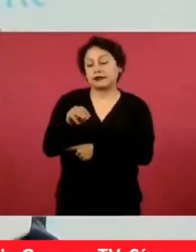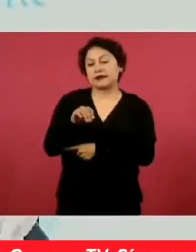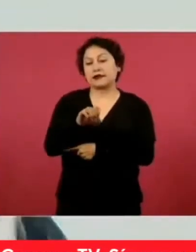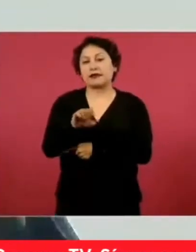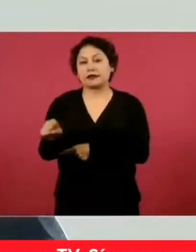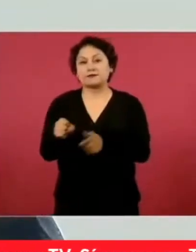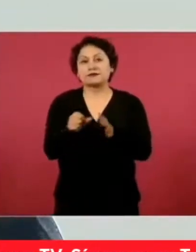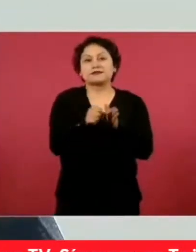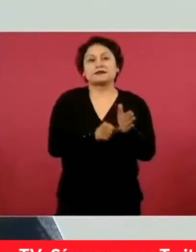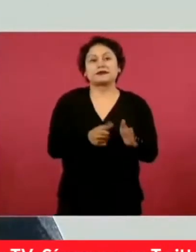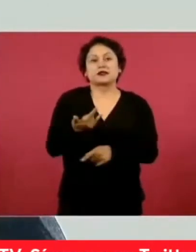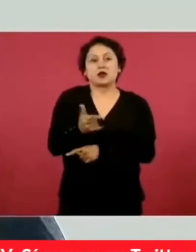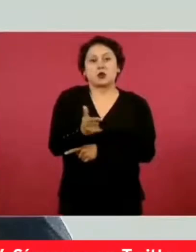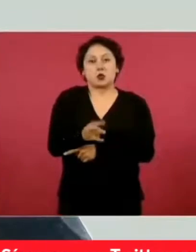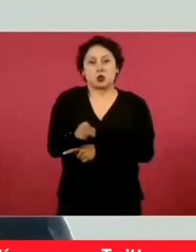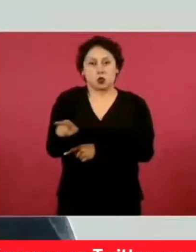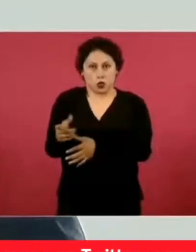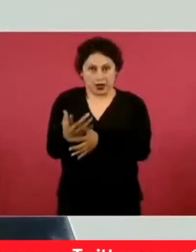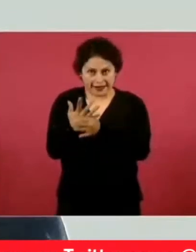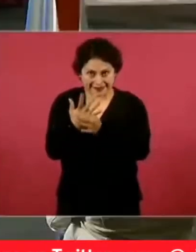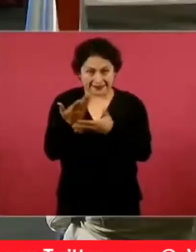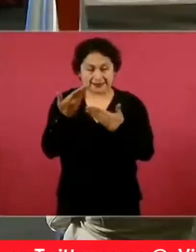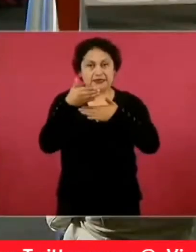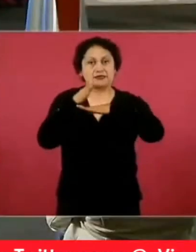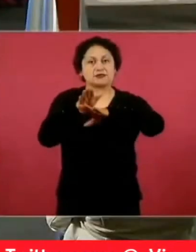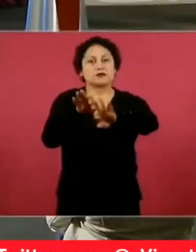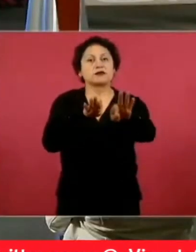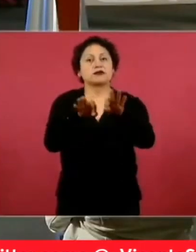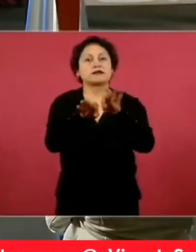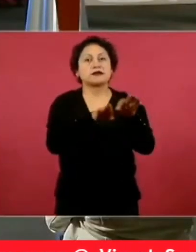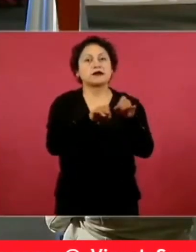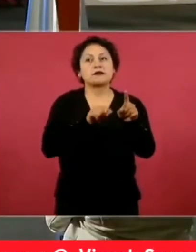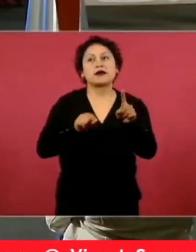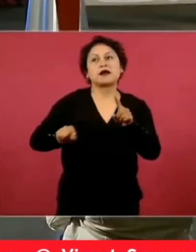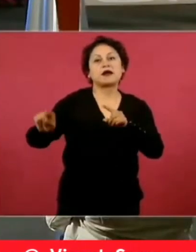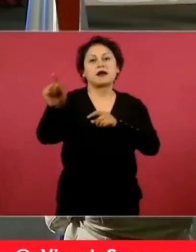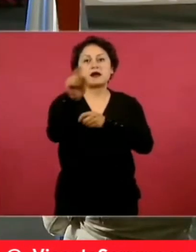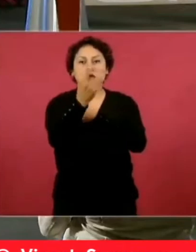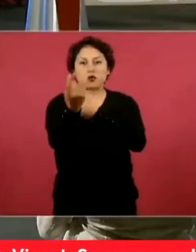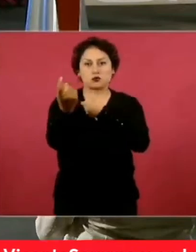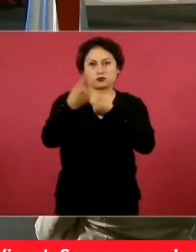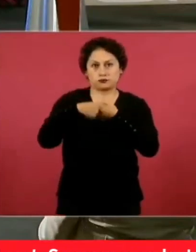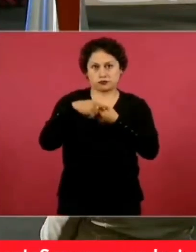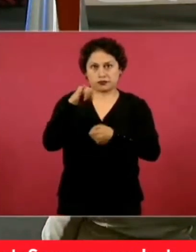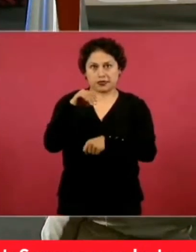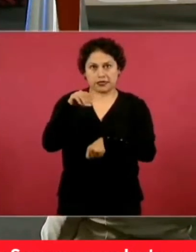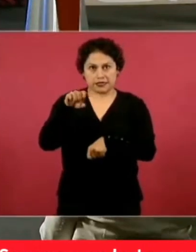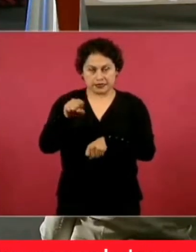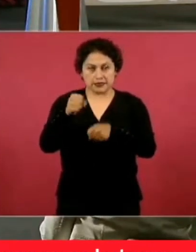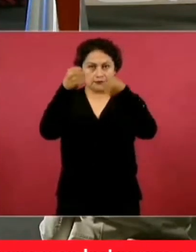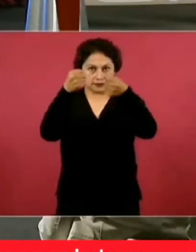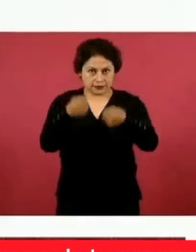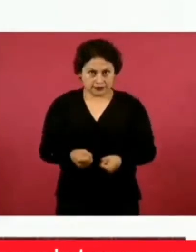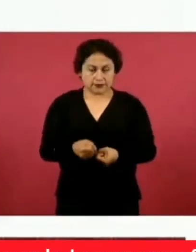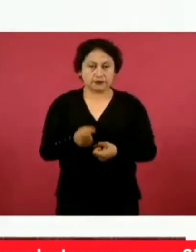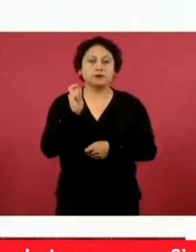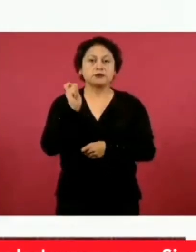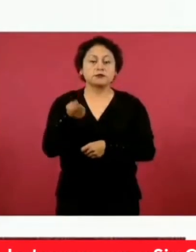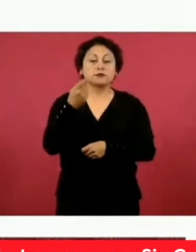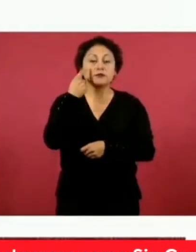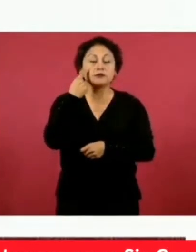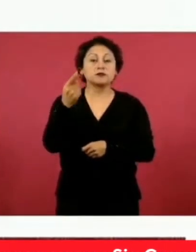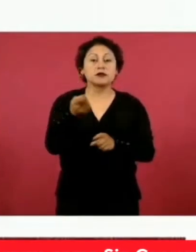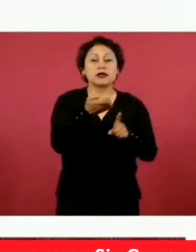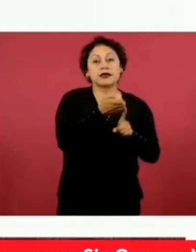julio sobre puestos de trabajo afiliados al IMSS señala que entre enero y julio